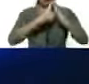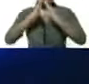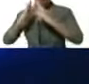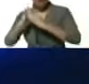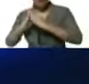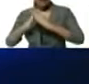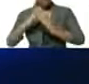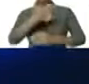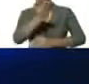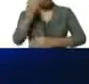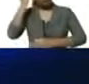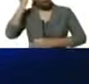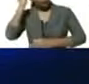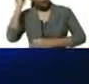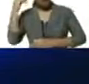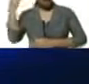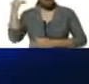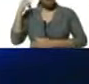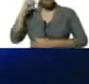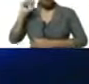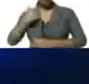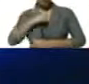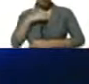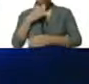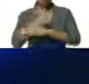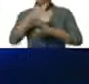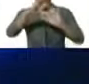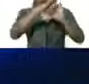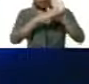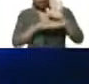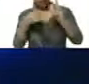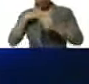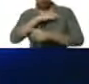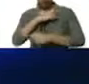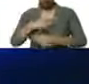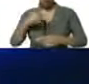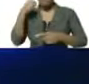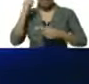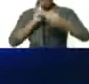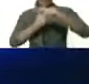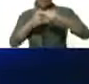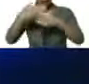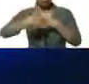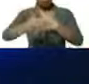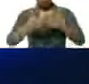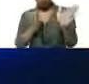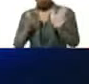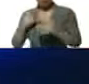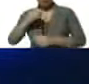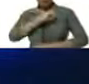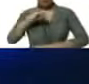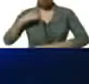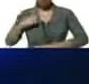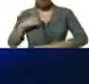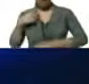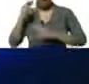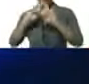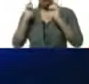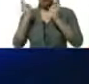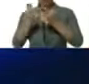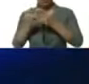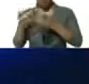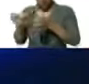que hemos ido por etapas. Tuvimos el pesquisaje ampliado y personalizado que se derivó del universo y de los